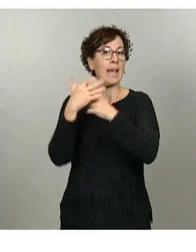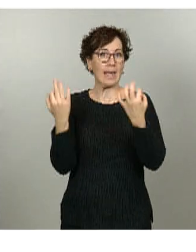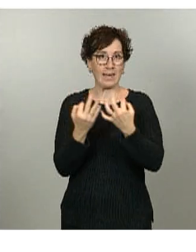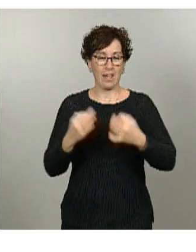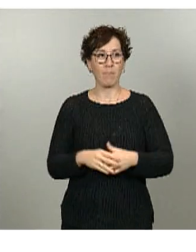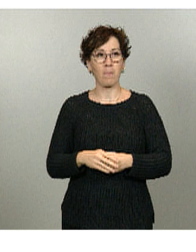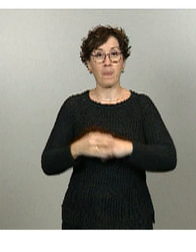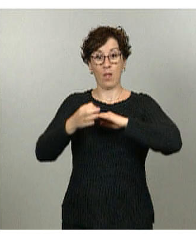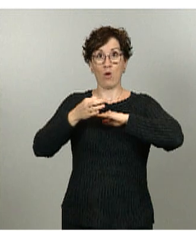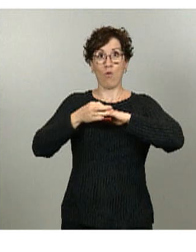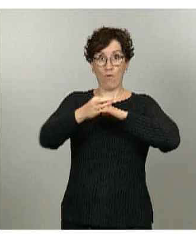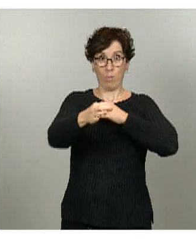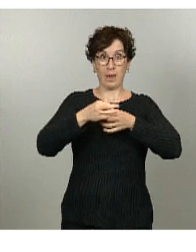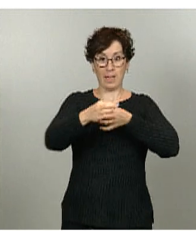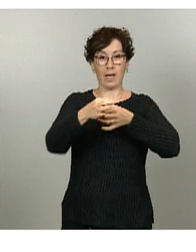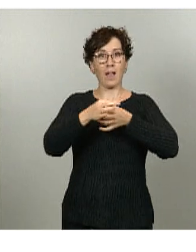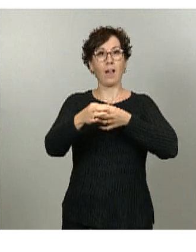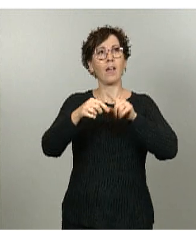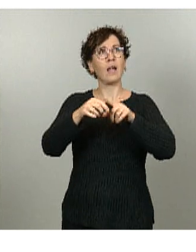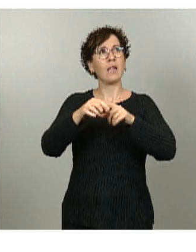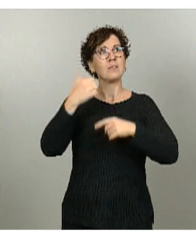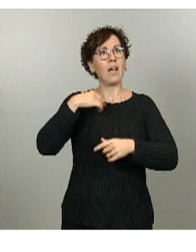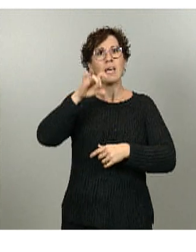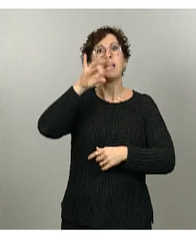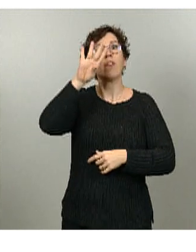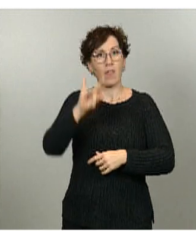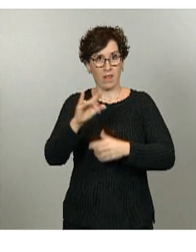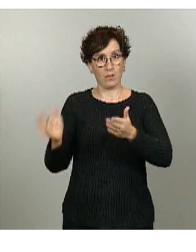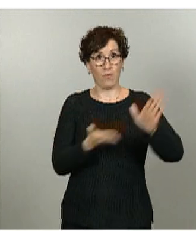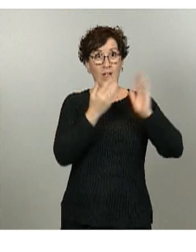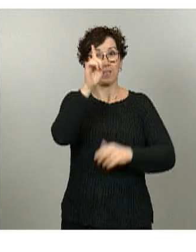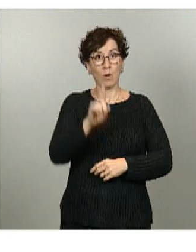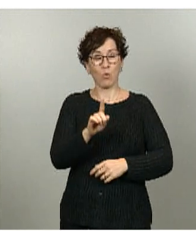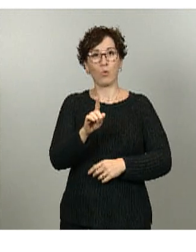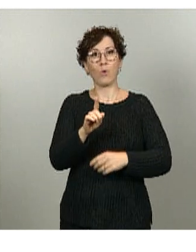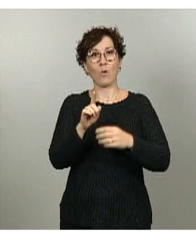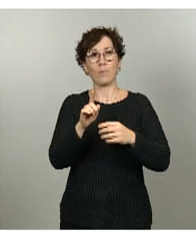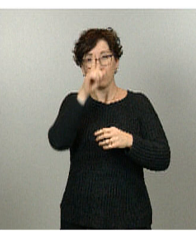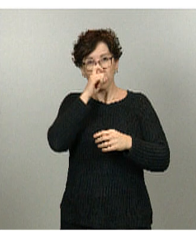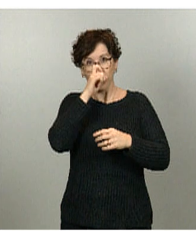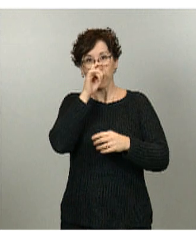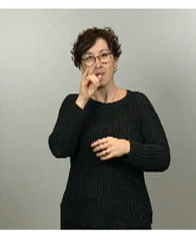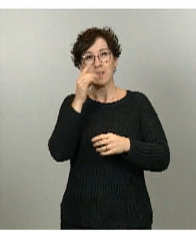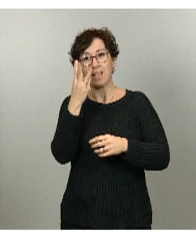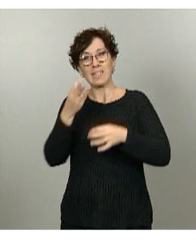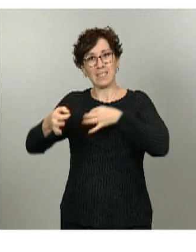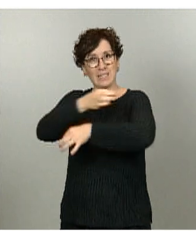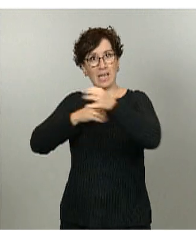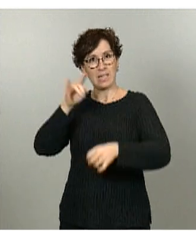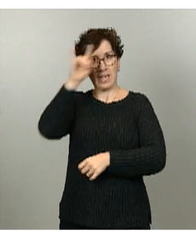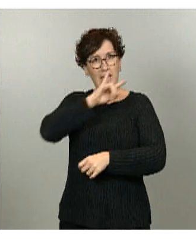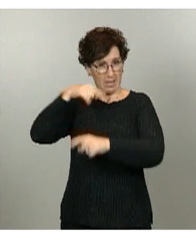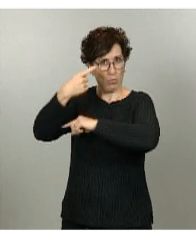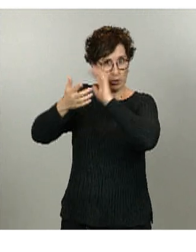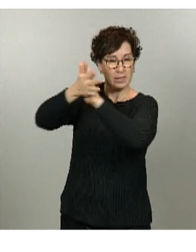Formentera, que llevaba ya 15 días en fase 1, como recordarán, junto con otras 3 islas de Canarias que veremos ahora, pasaron